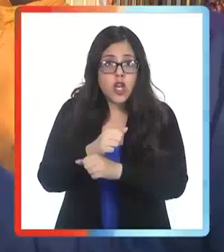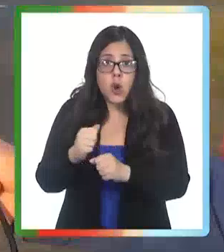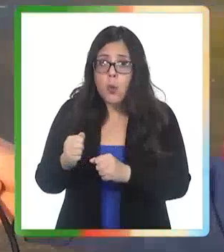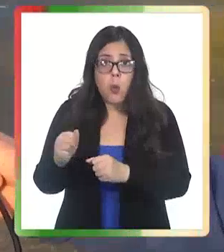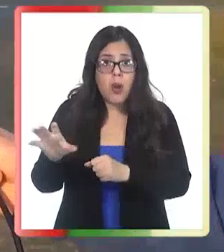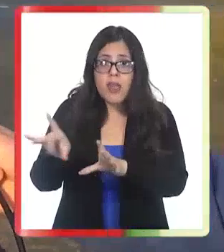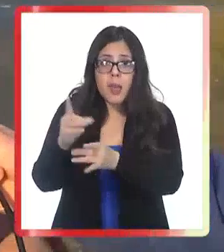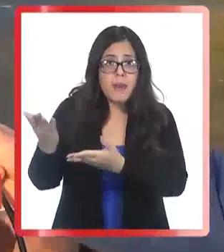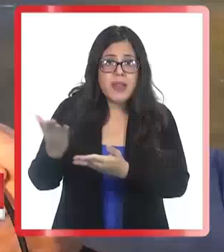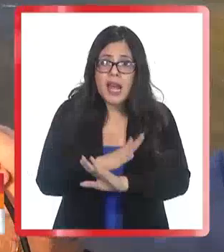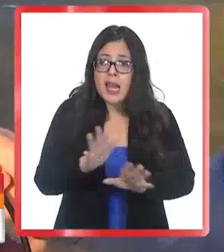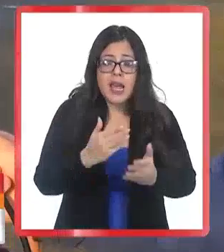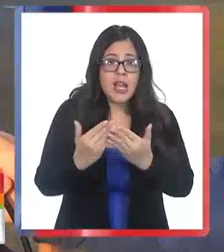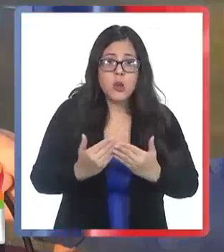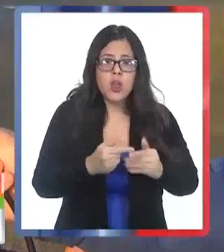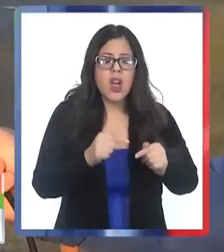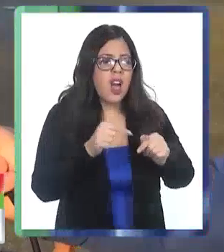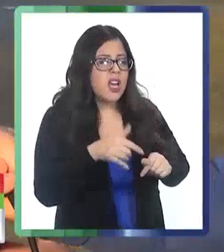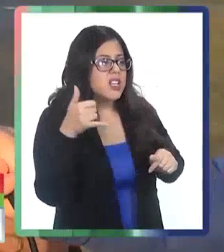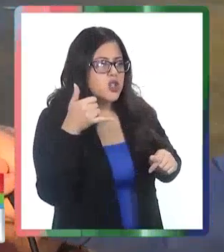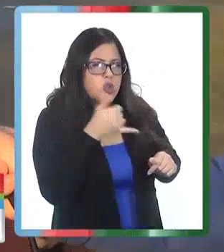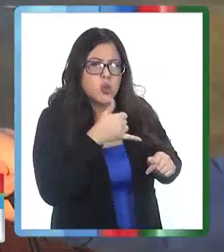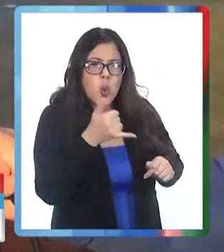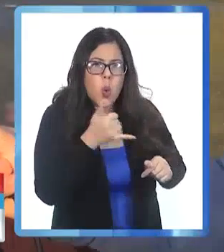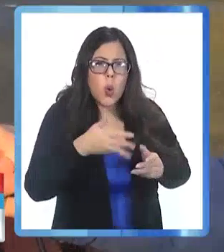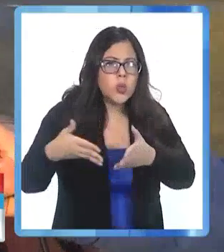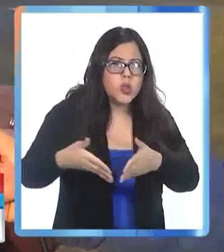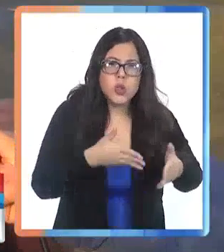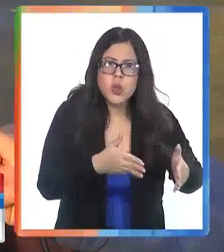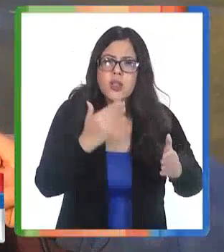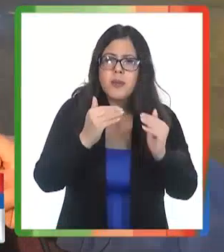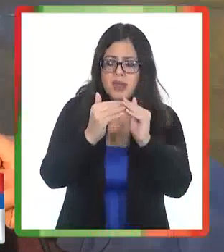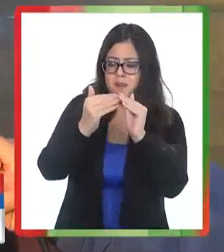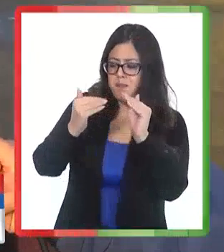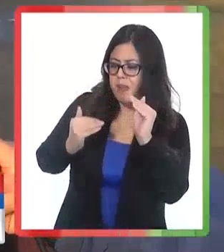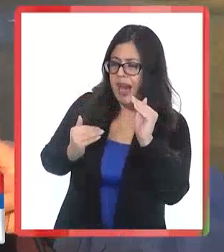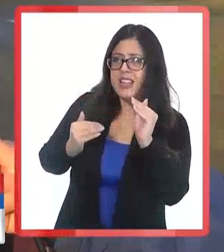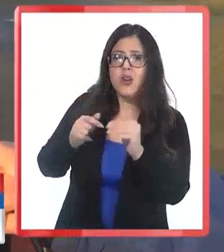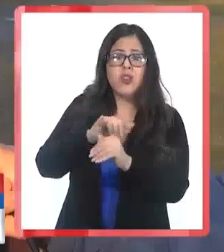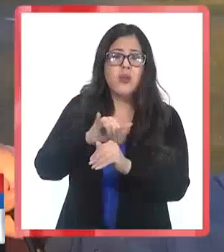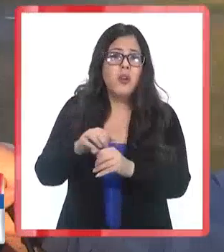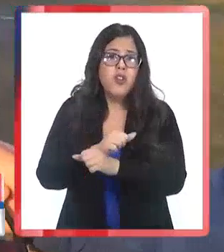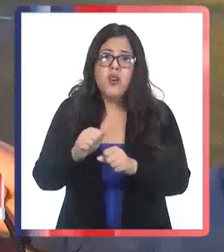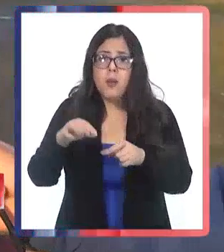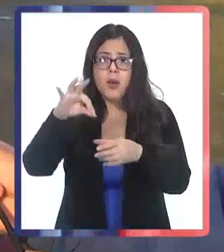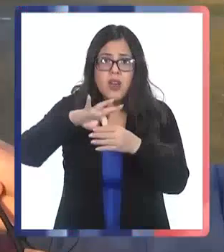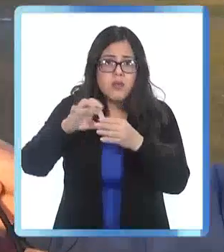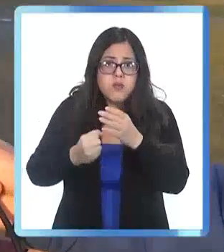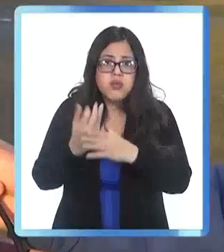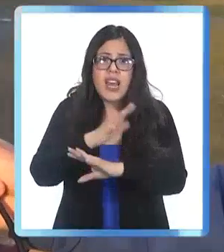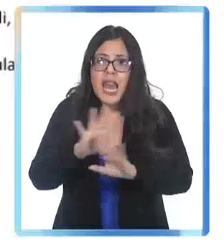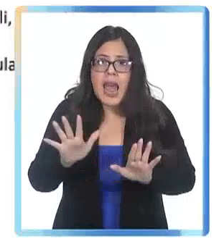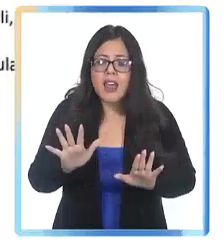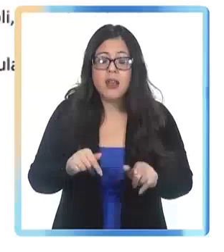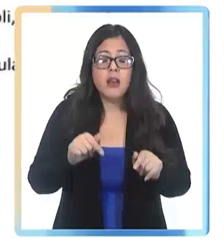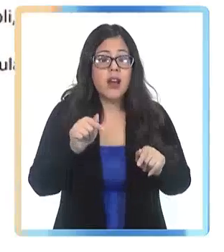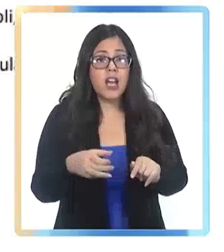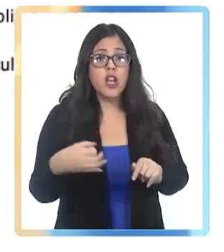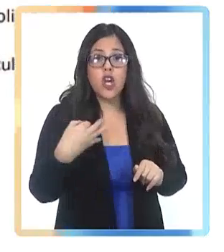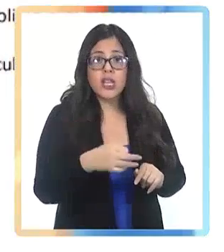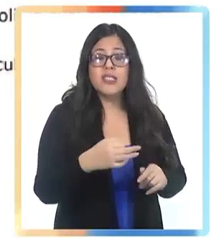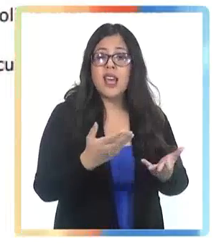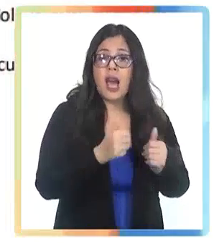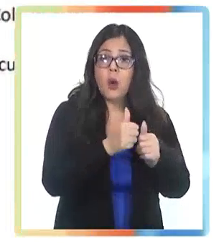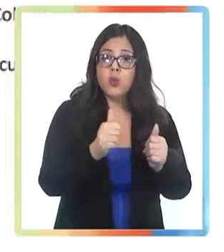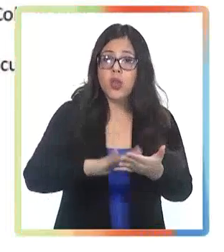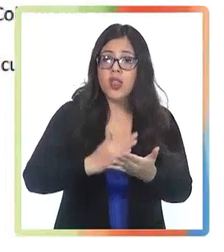estudiar. Como se contamina el camino, los patios están contaminando nuestro suelo. Después no vamos a poder ni siquiera plantar una papa. Según certificó